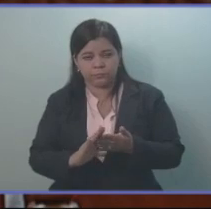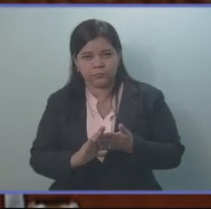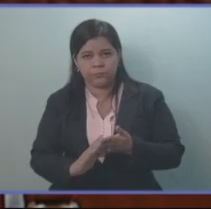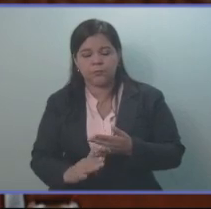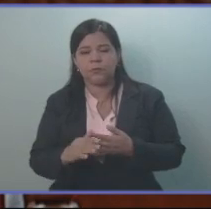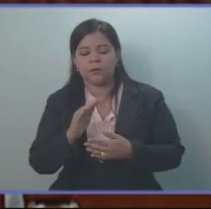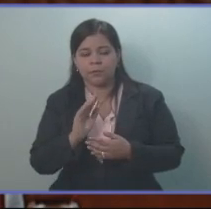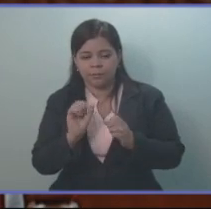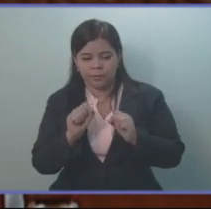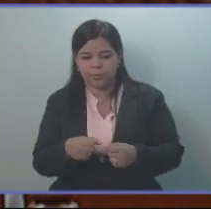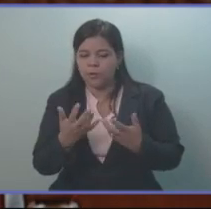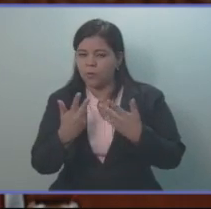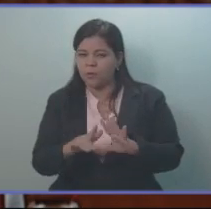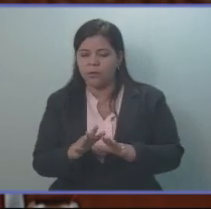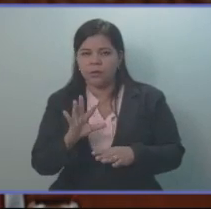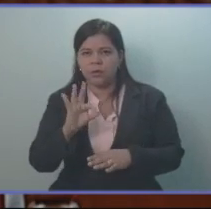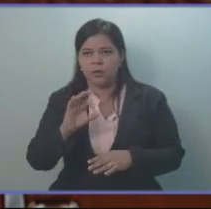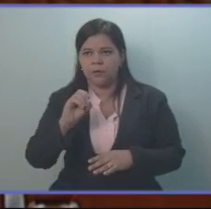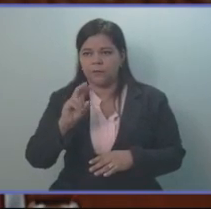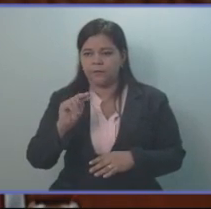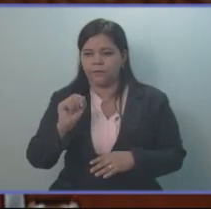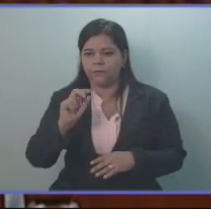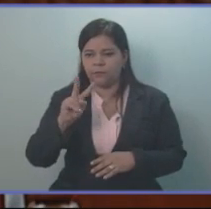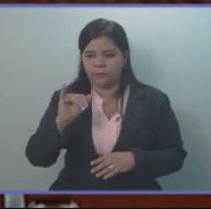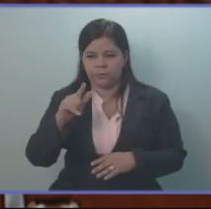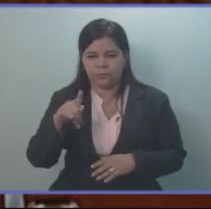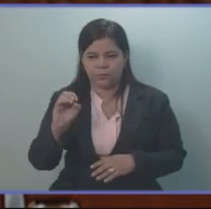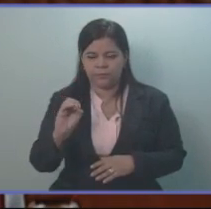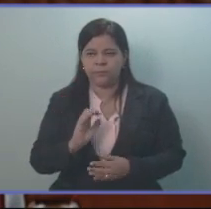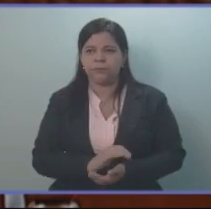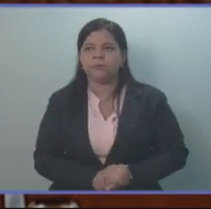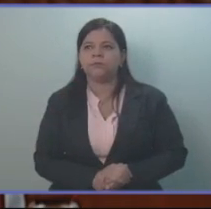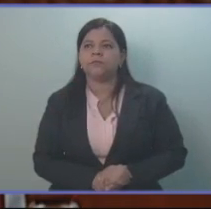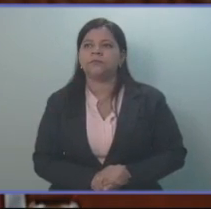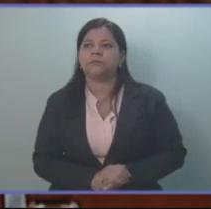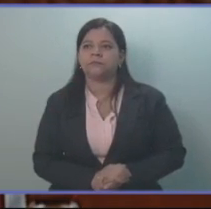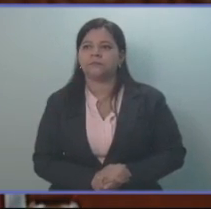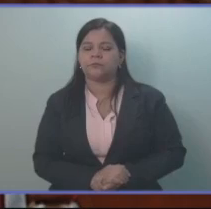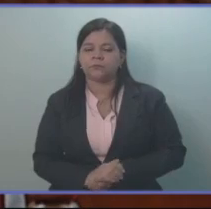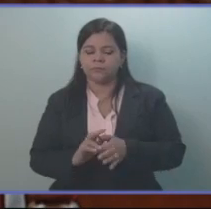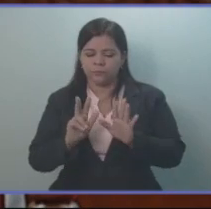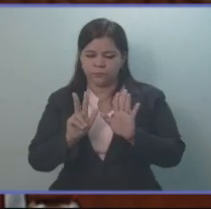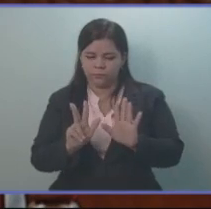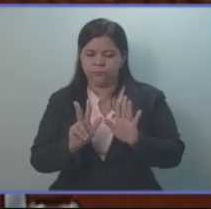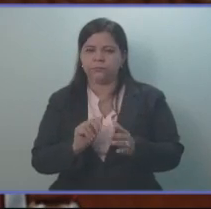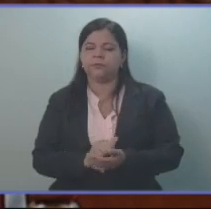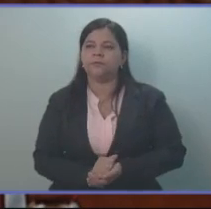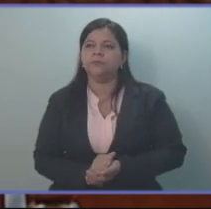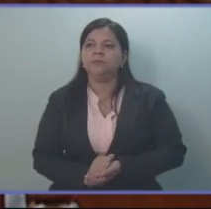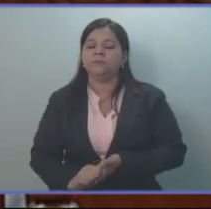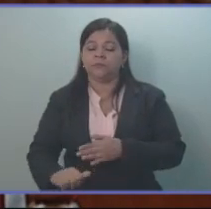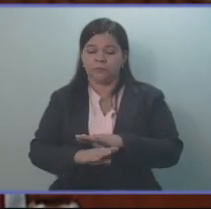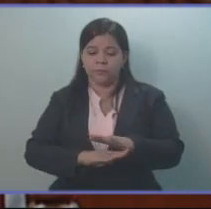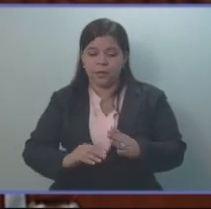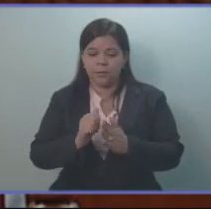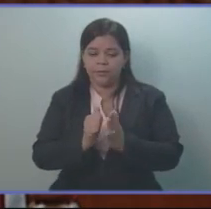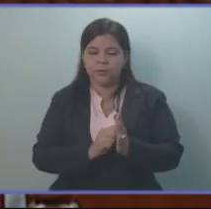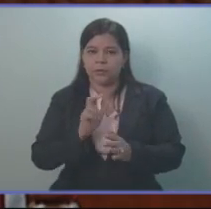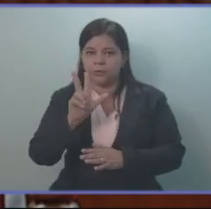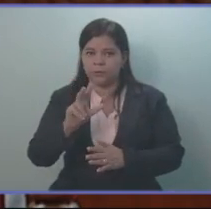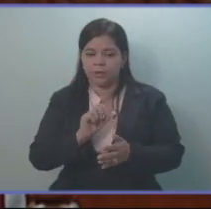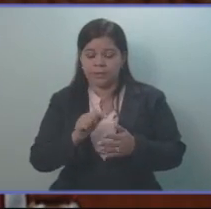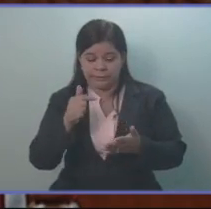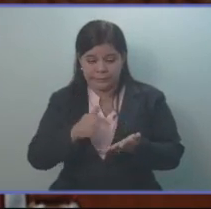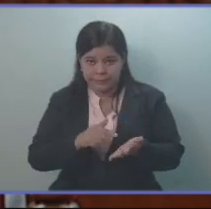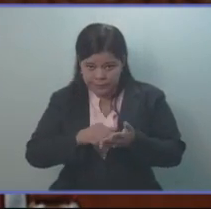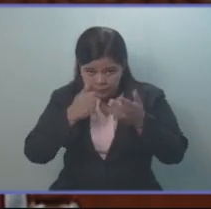a suscribir con el Fondo Nacional de Vivienda Popular, FONAVIPO. 8. Que de conformidad al artículo 3 del